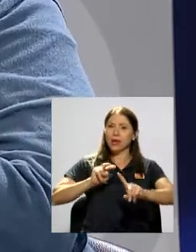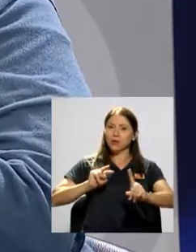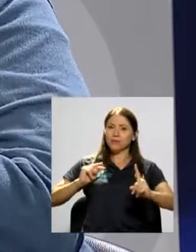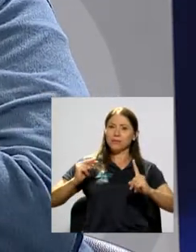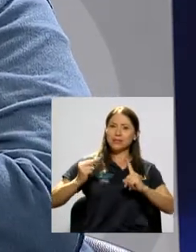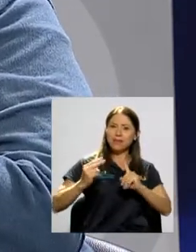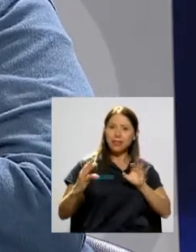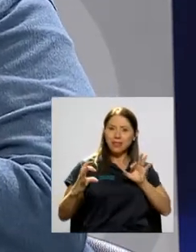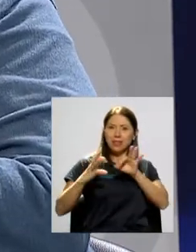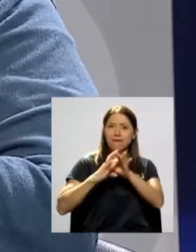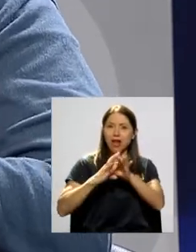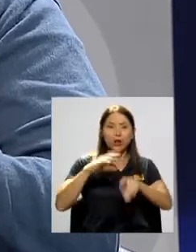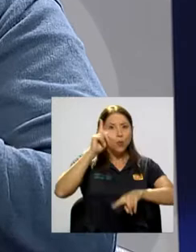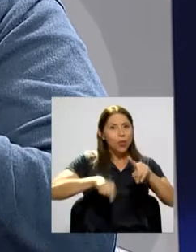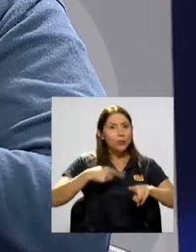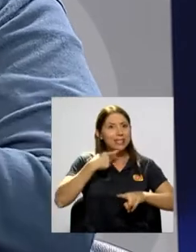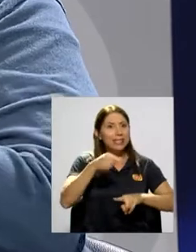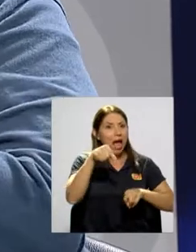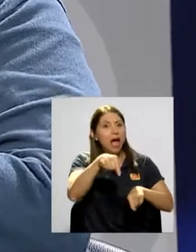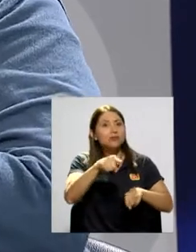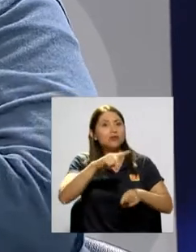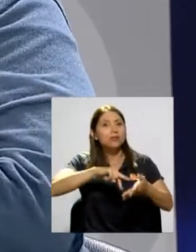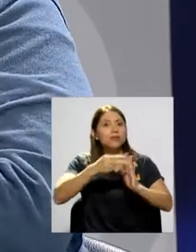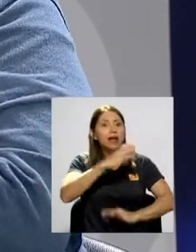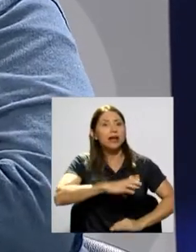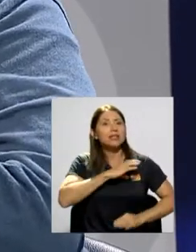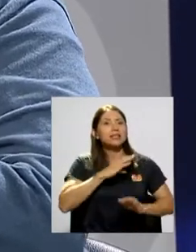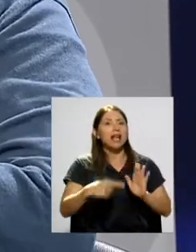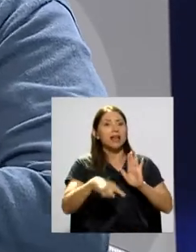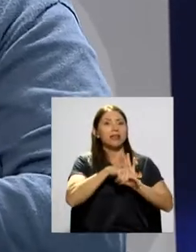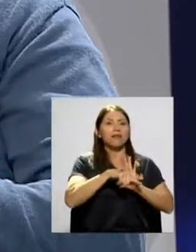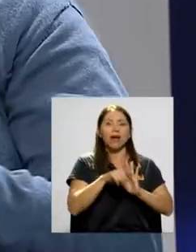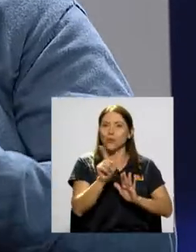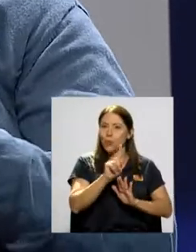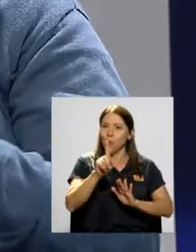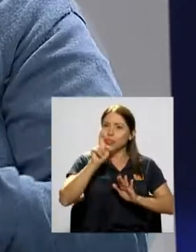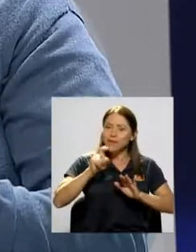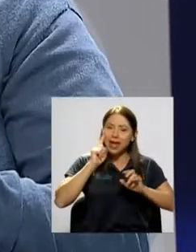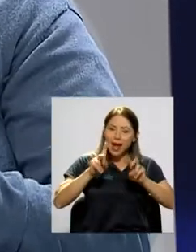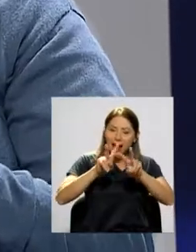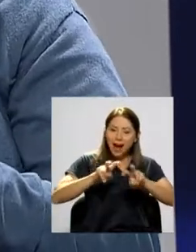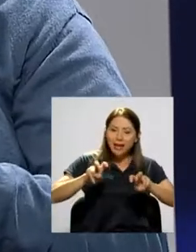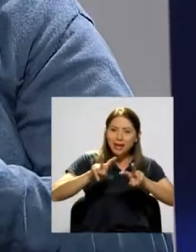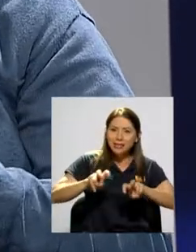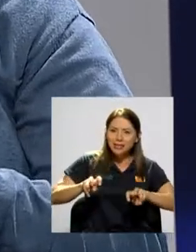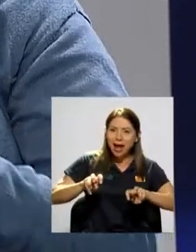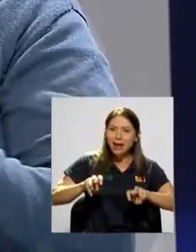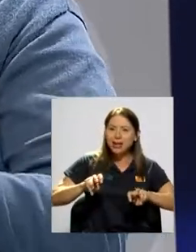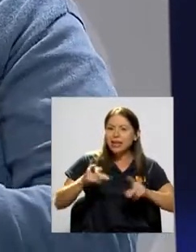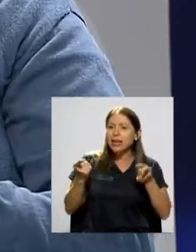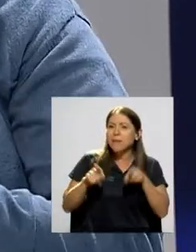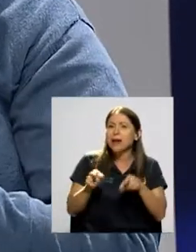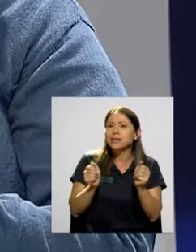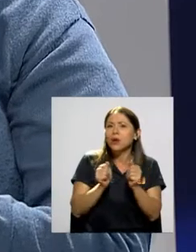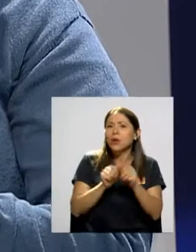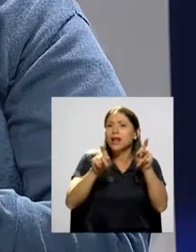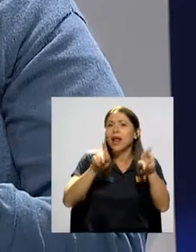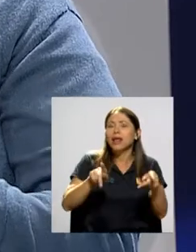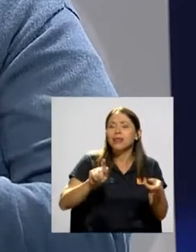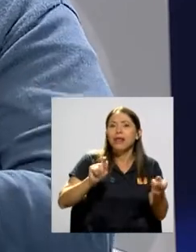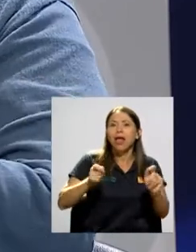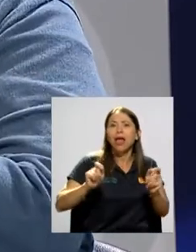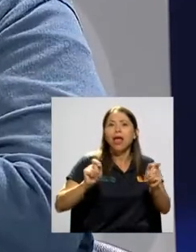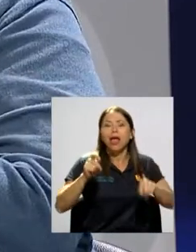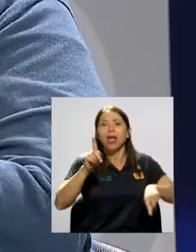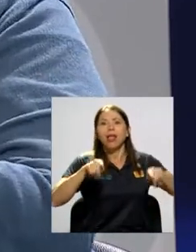una característica negativa, sino analizar, claro, qué es esto que nos dice que resulta de la volatilidad, y ahí es donde se